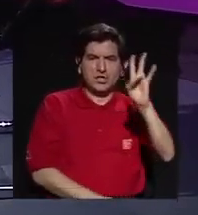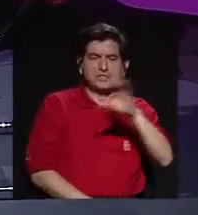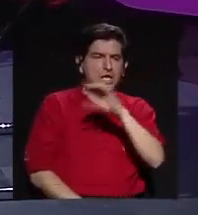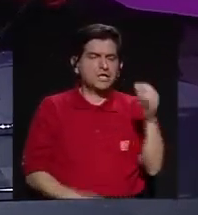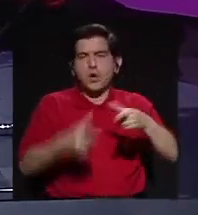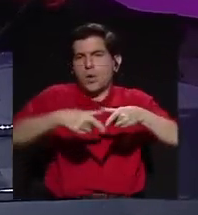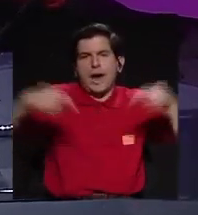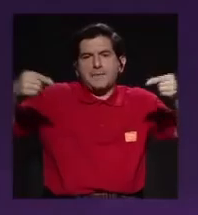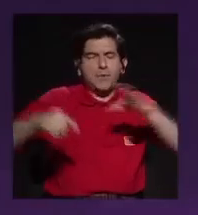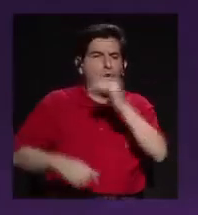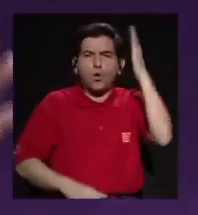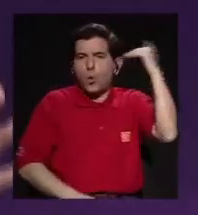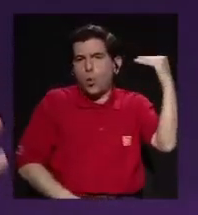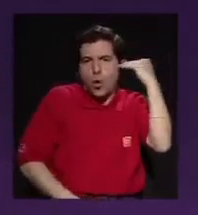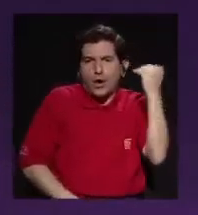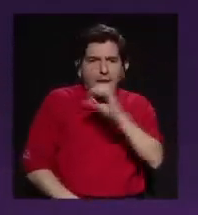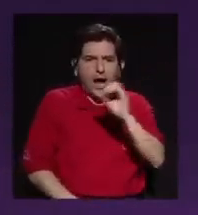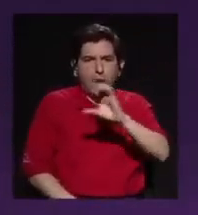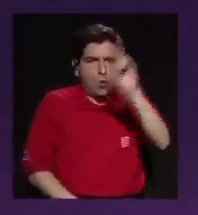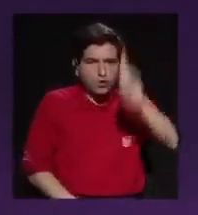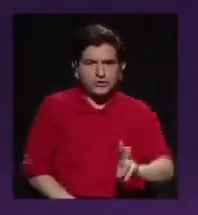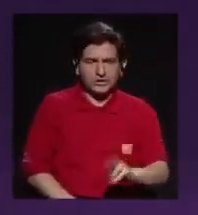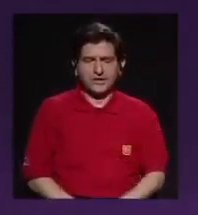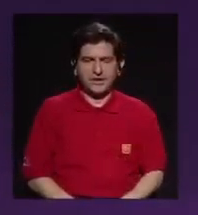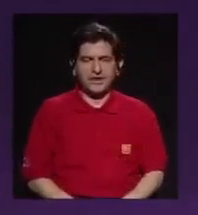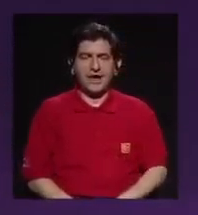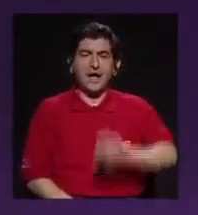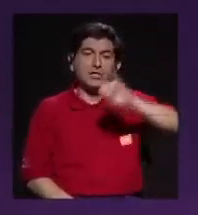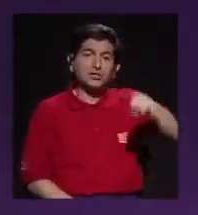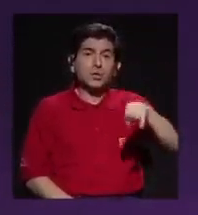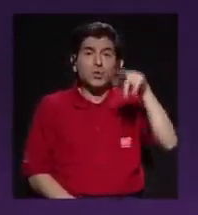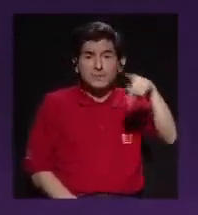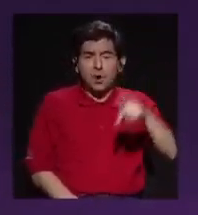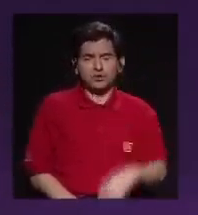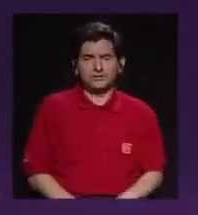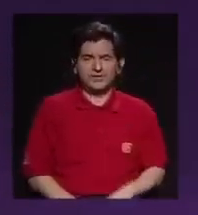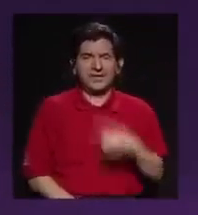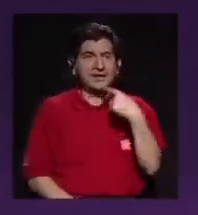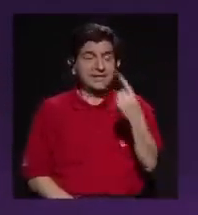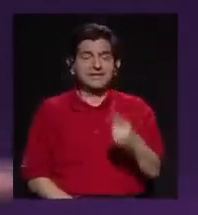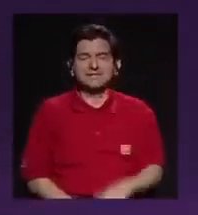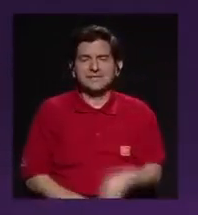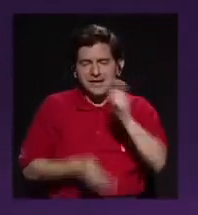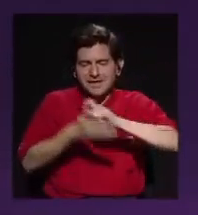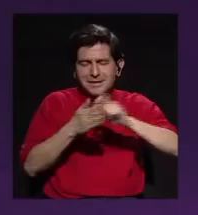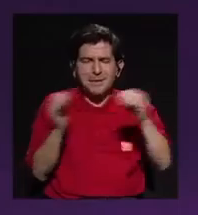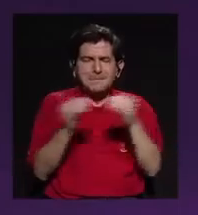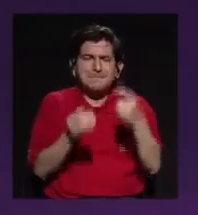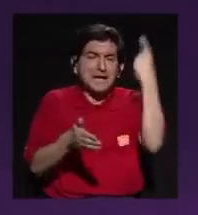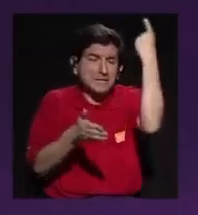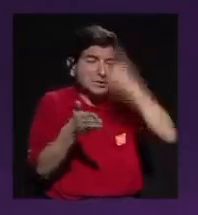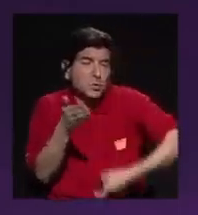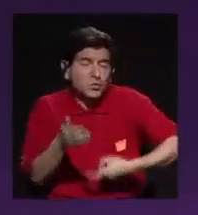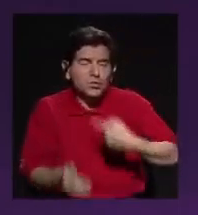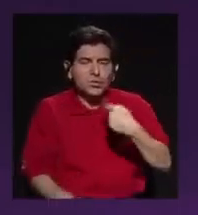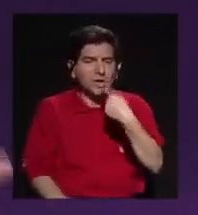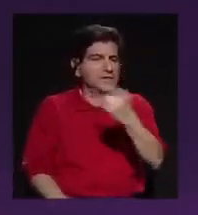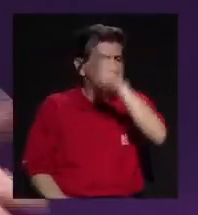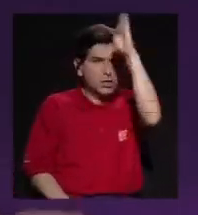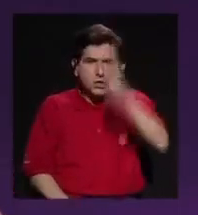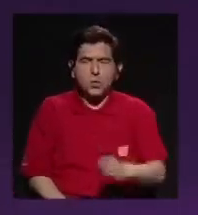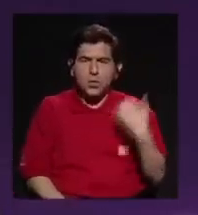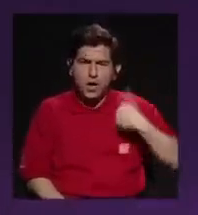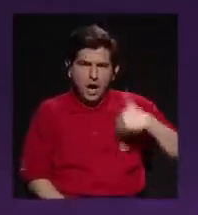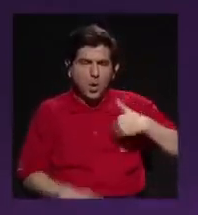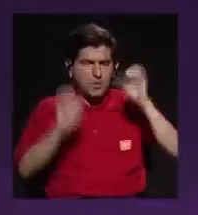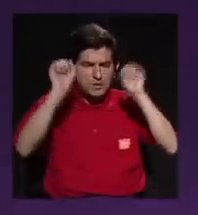¿verdad? o ser en Corea, o ser en Costa Rica. La, ni siquiera Judy Butler, que es la que consideran la autora más radical de esto, dijo nunca que los